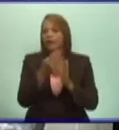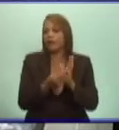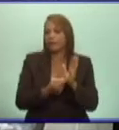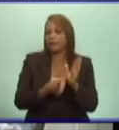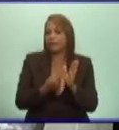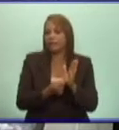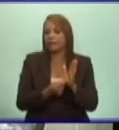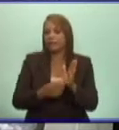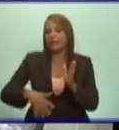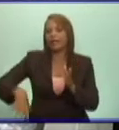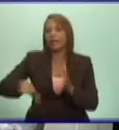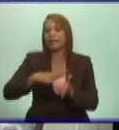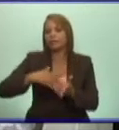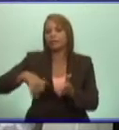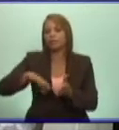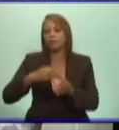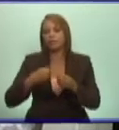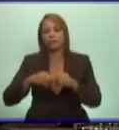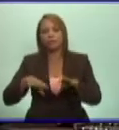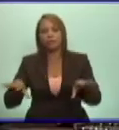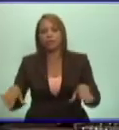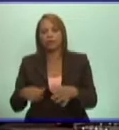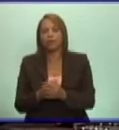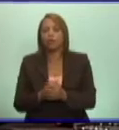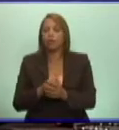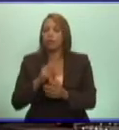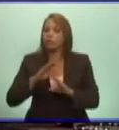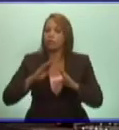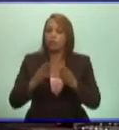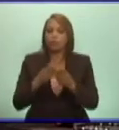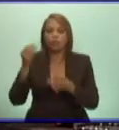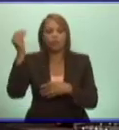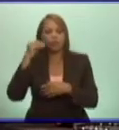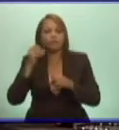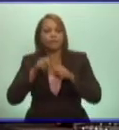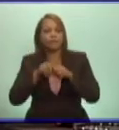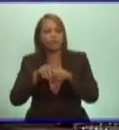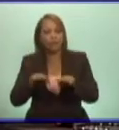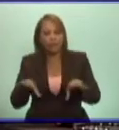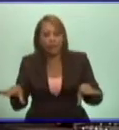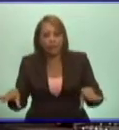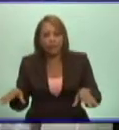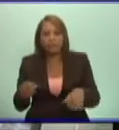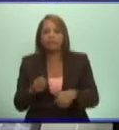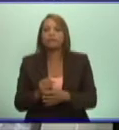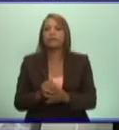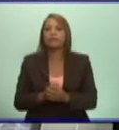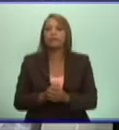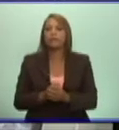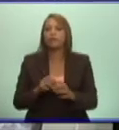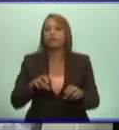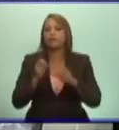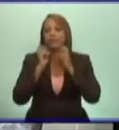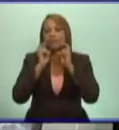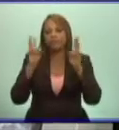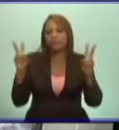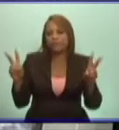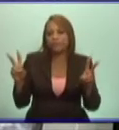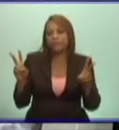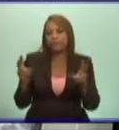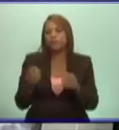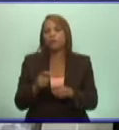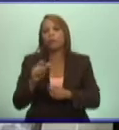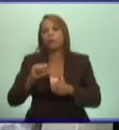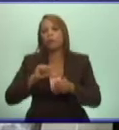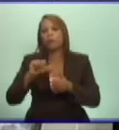del entorno natural del niño, es decir, todo lo que el niño ha conocido de la naturaleza, los seres vivos, aquellos que son los componentes no